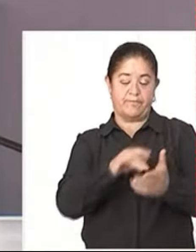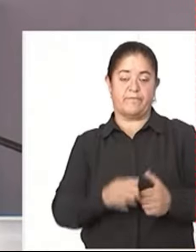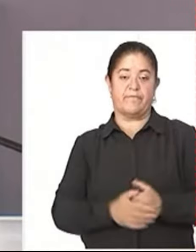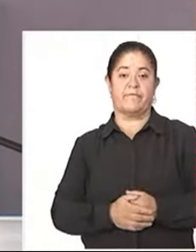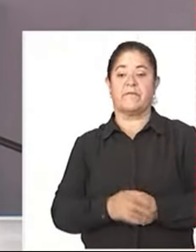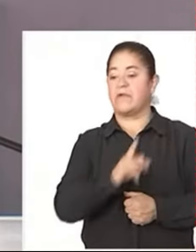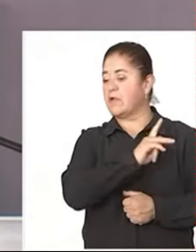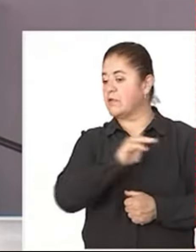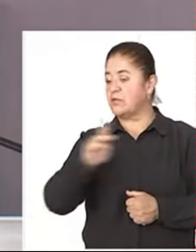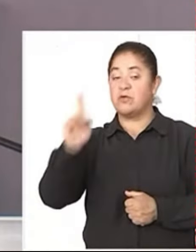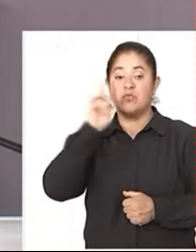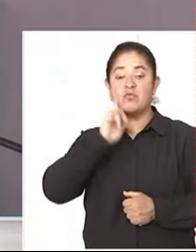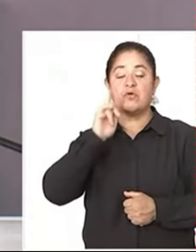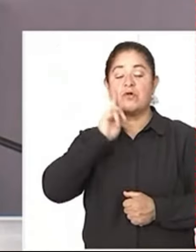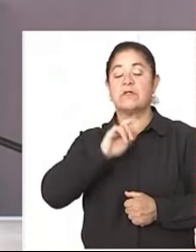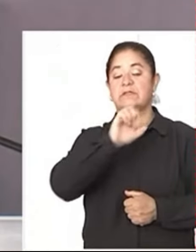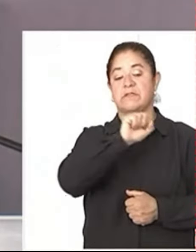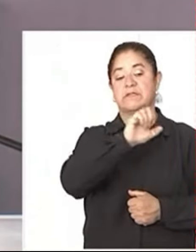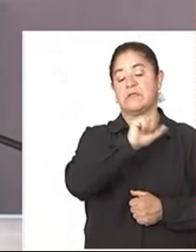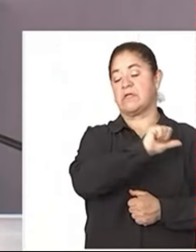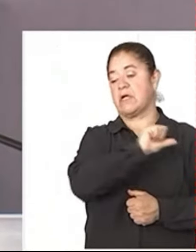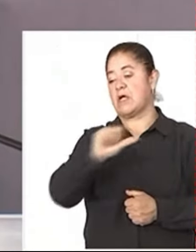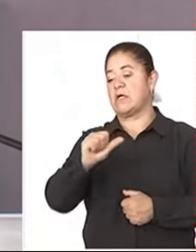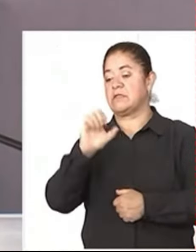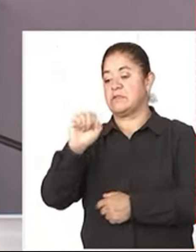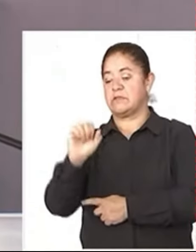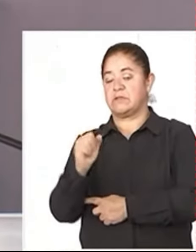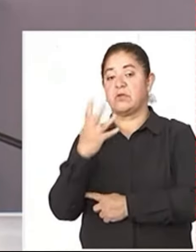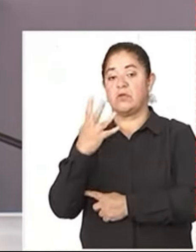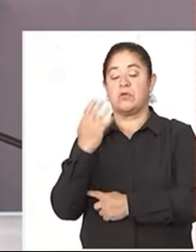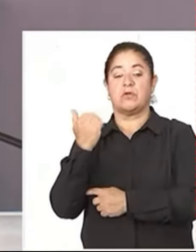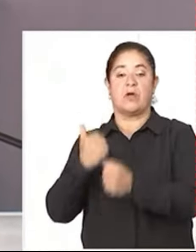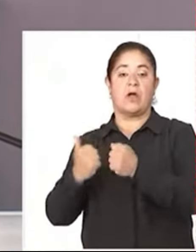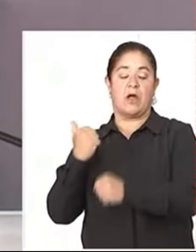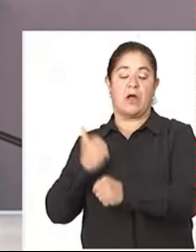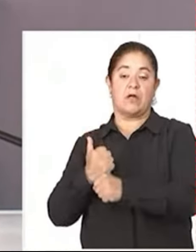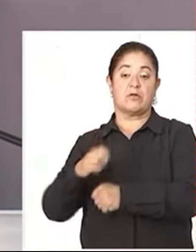las mujeres de 60 a 64 años de edad